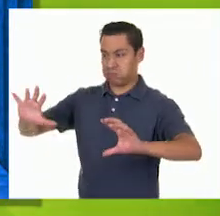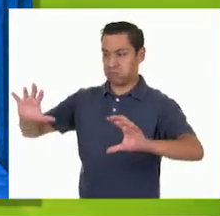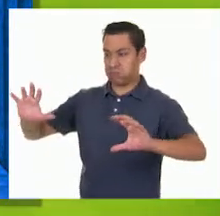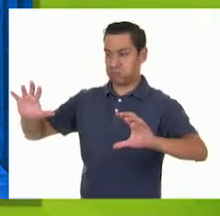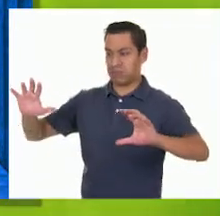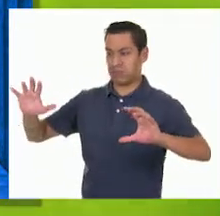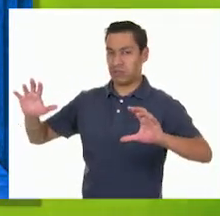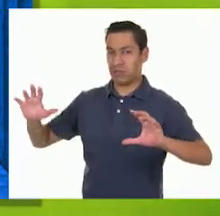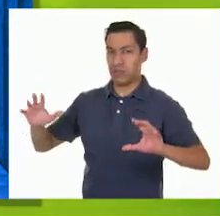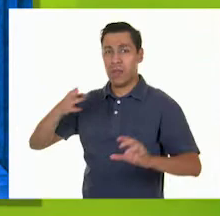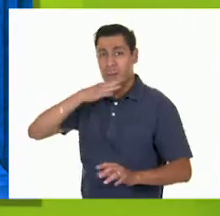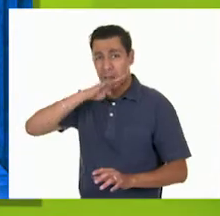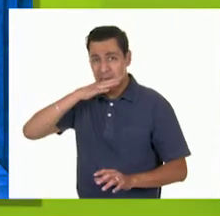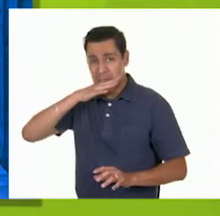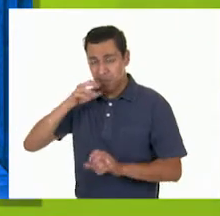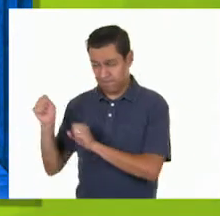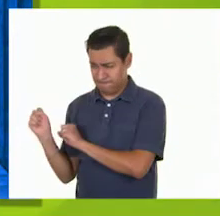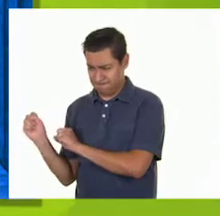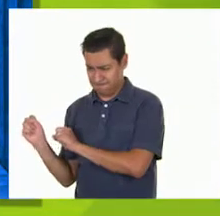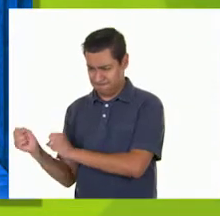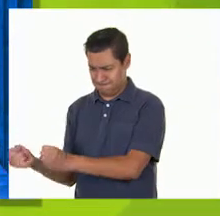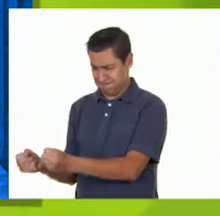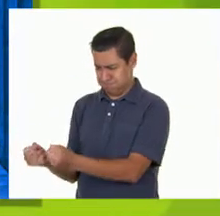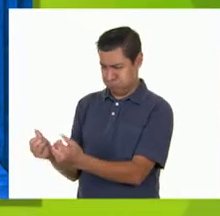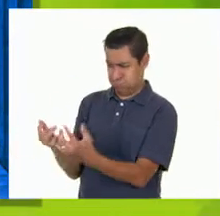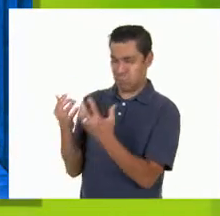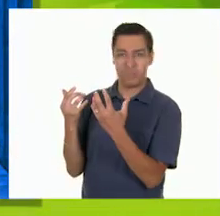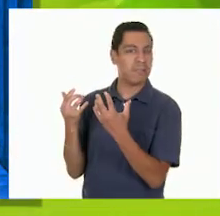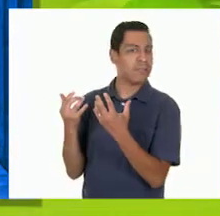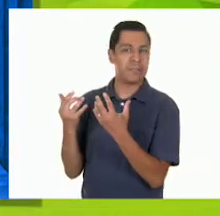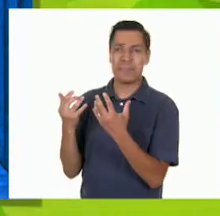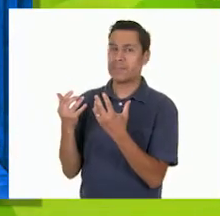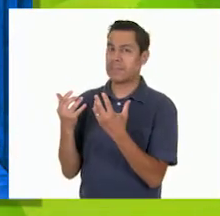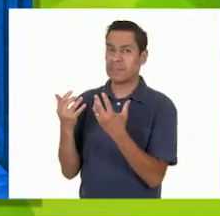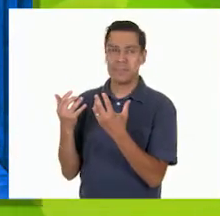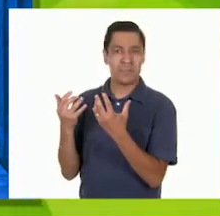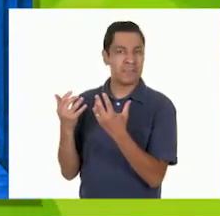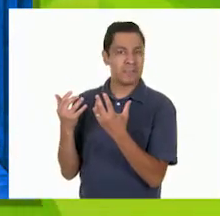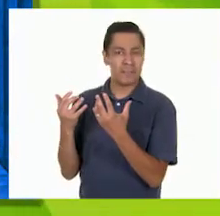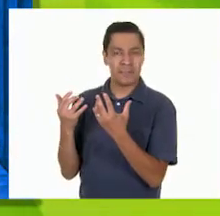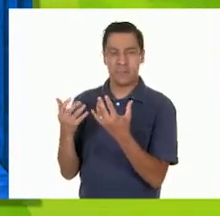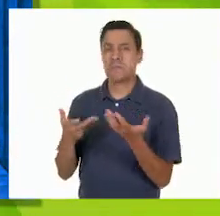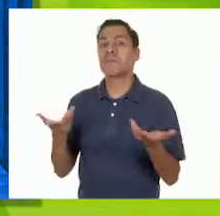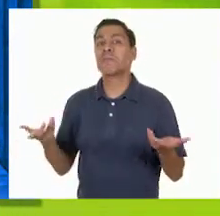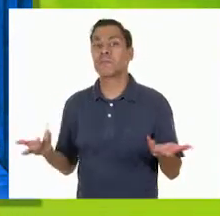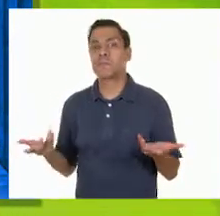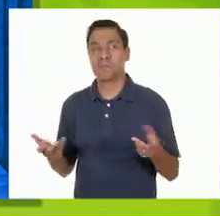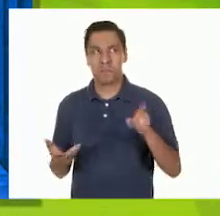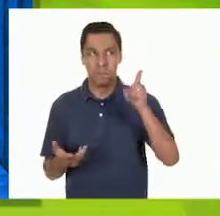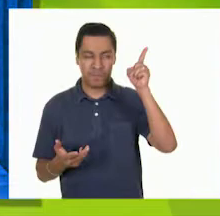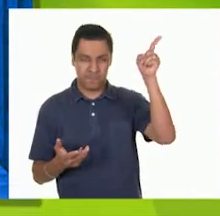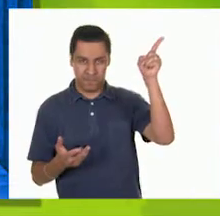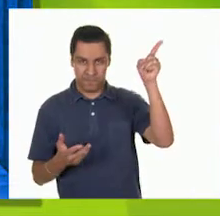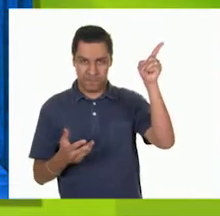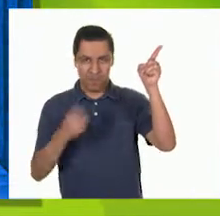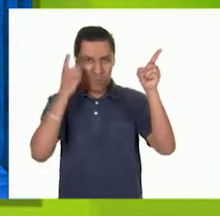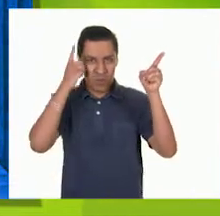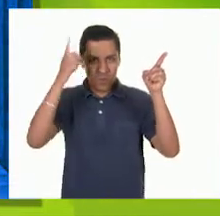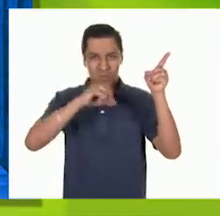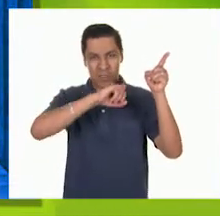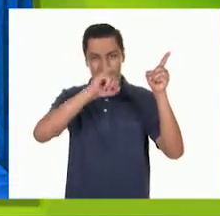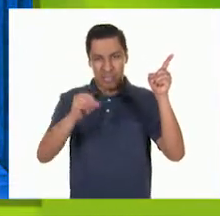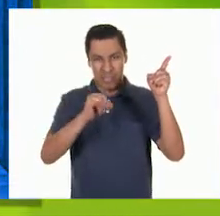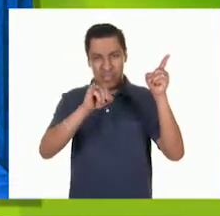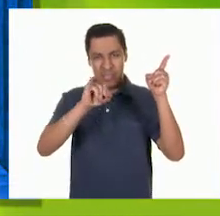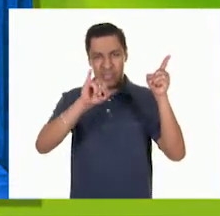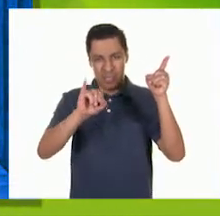no fue posible fue entonces que llamaron a egipto tec y gilberto